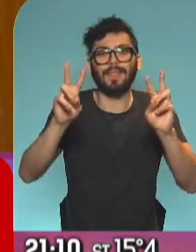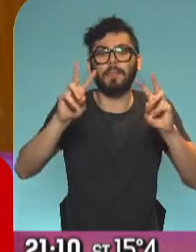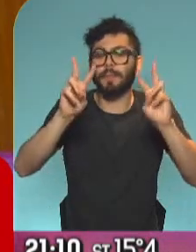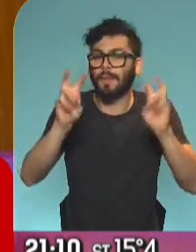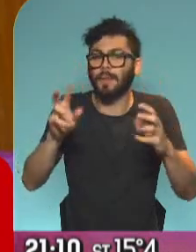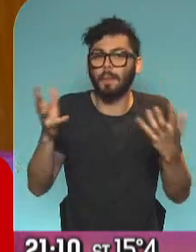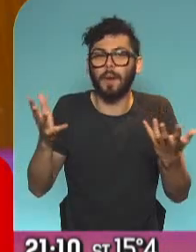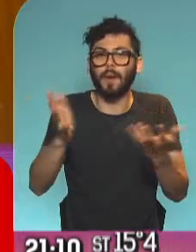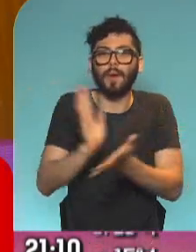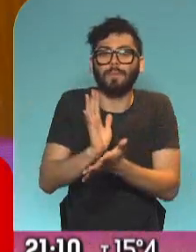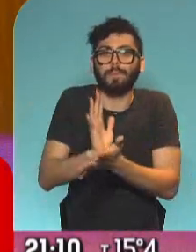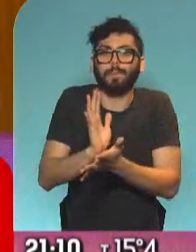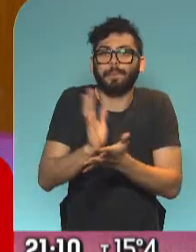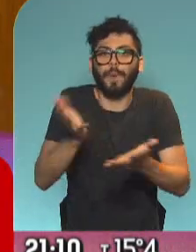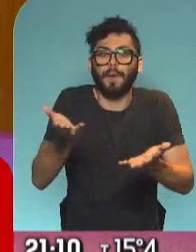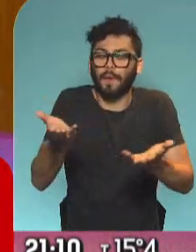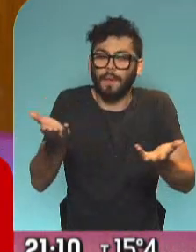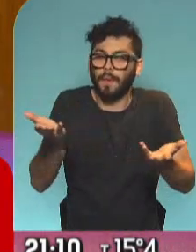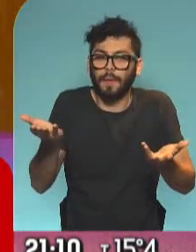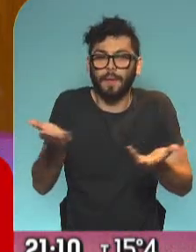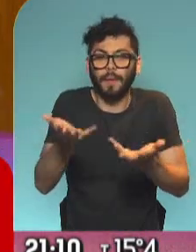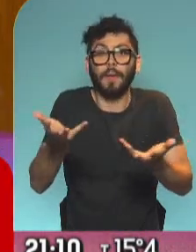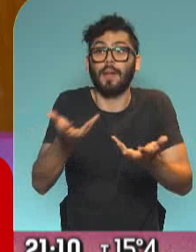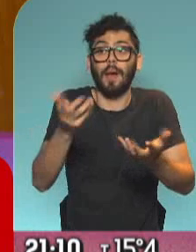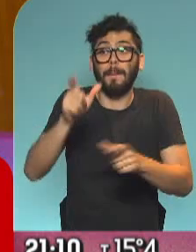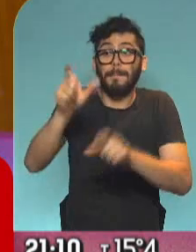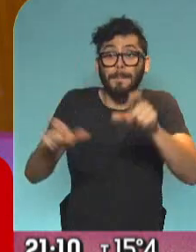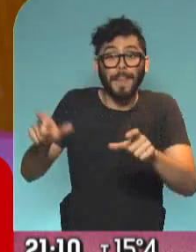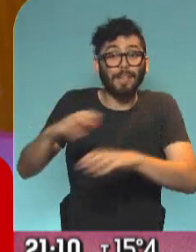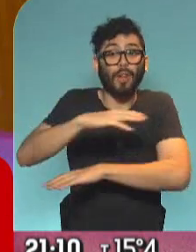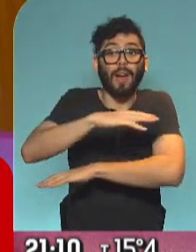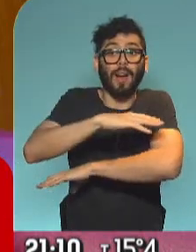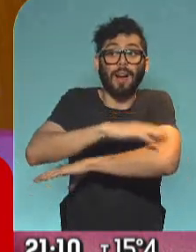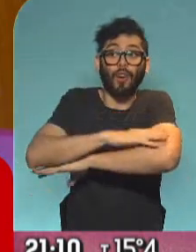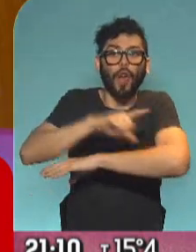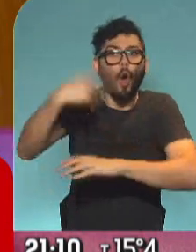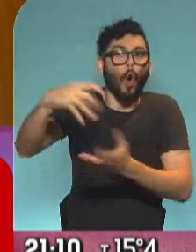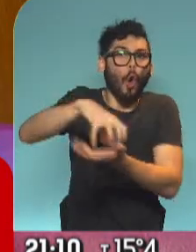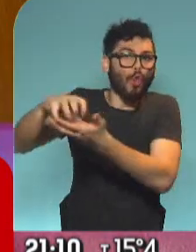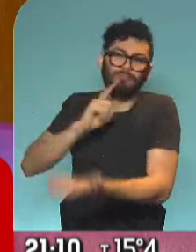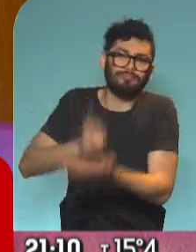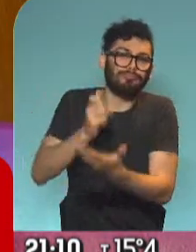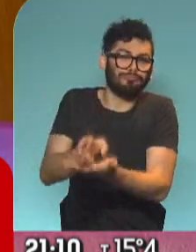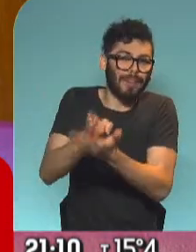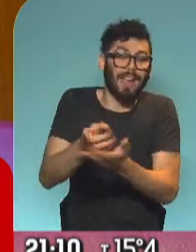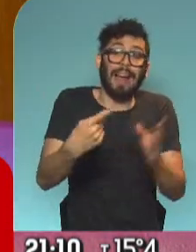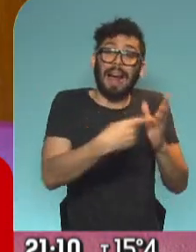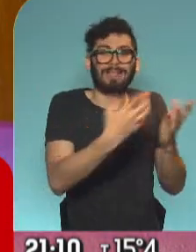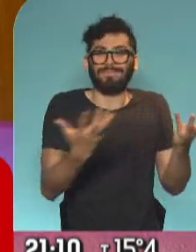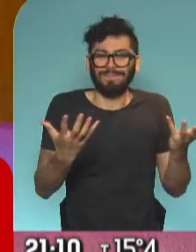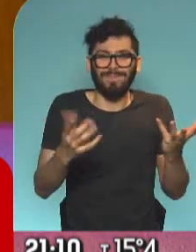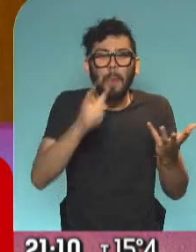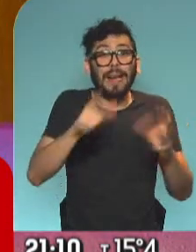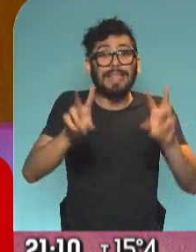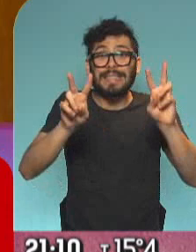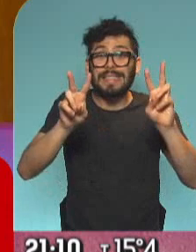reconocimiento de los distintos aspectos de la vida humana. Pero me parece que hay un tema que todavía es